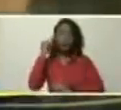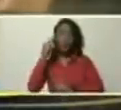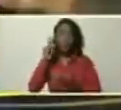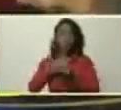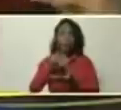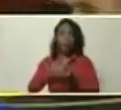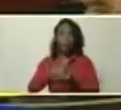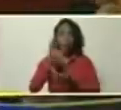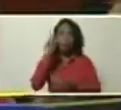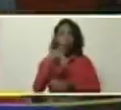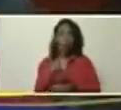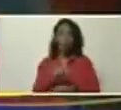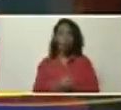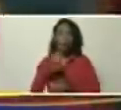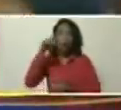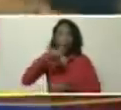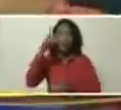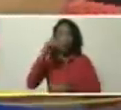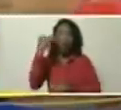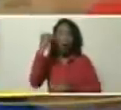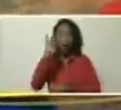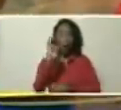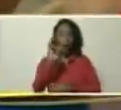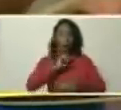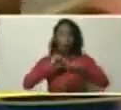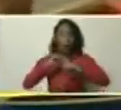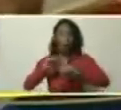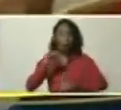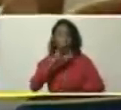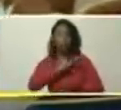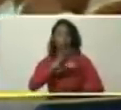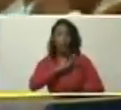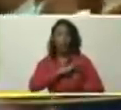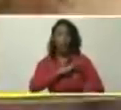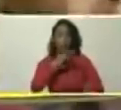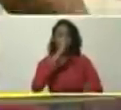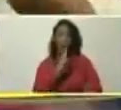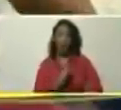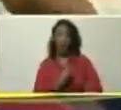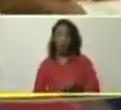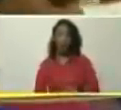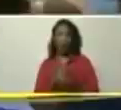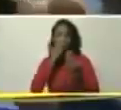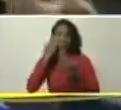presentes. Aquí están, presidente, los movimientos sociales de Barinas,